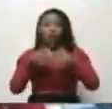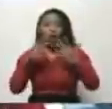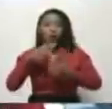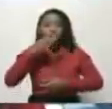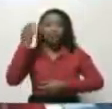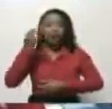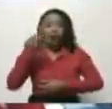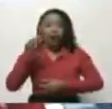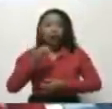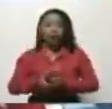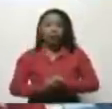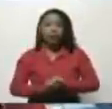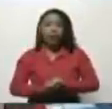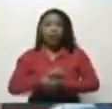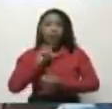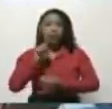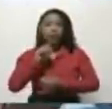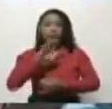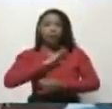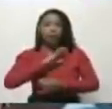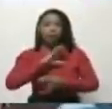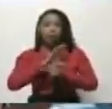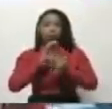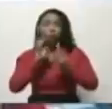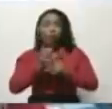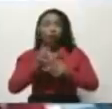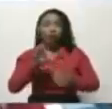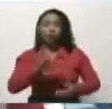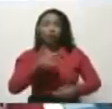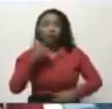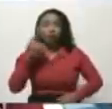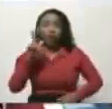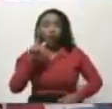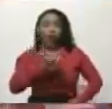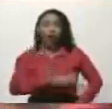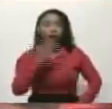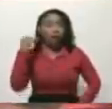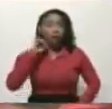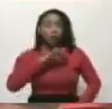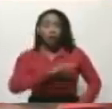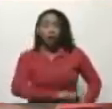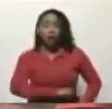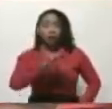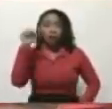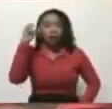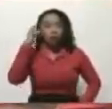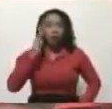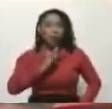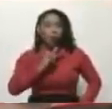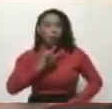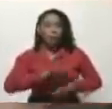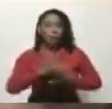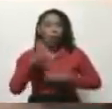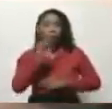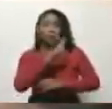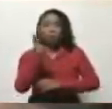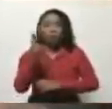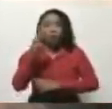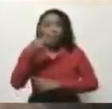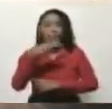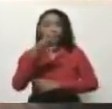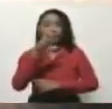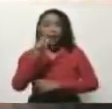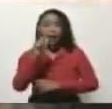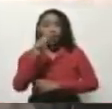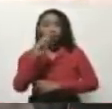real de su utopía fue el libertador Simón Bolívar. Porque desde la República de Platón hasta